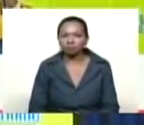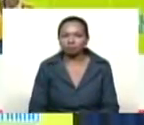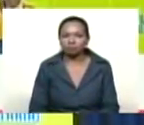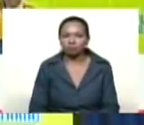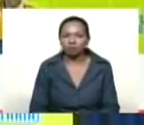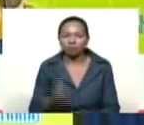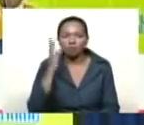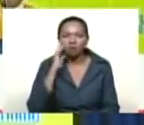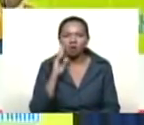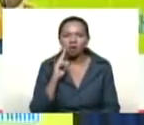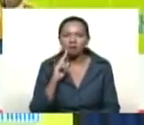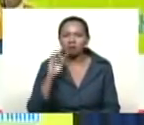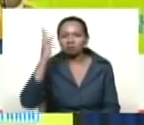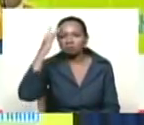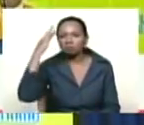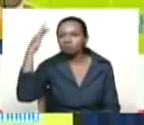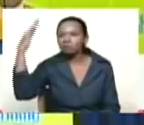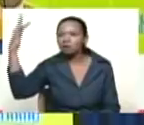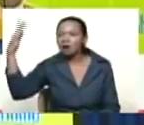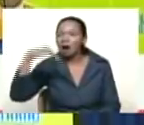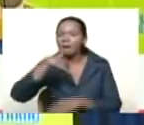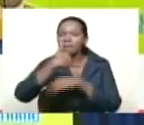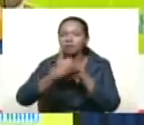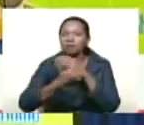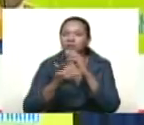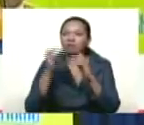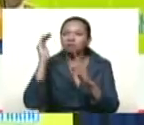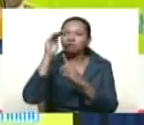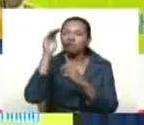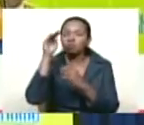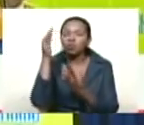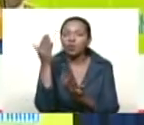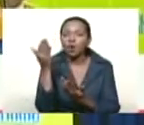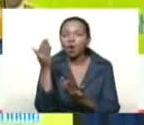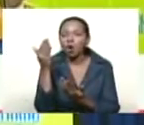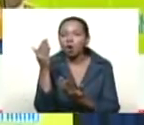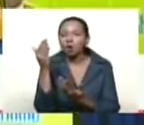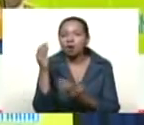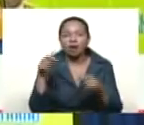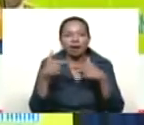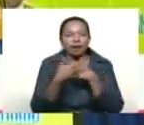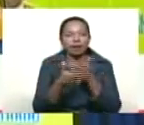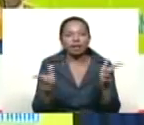Bolívar soñando con planes para ir a liberar a Cuba y Puerto Rico,